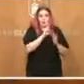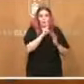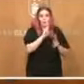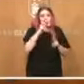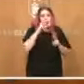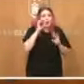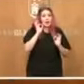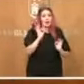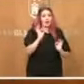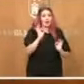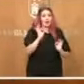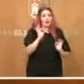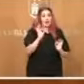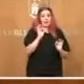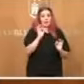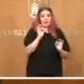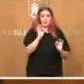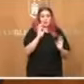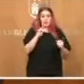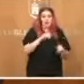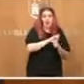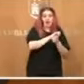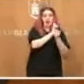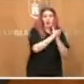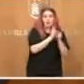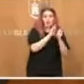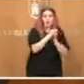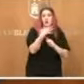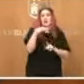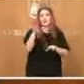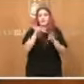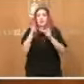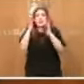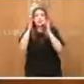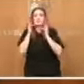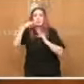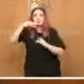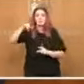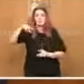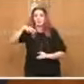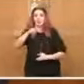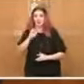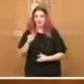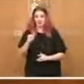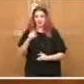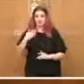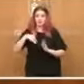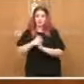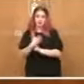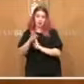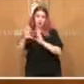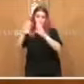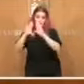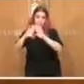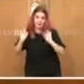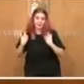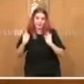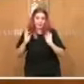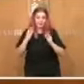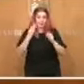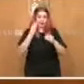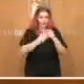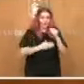original sufrió importantes modificaciones por decisión exclusiva de Mintra, es decir, Comunidad de Madrid. En definitiva, suma de errores